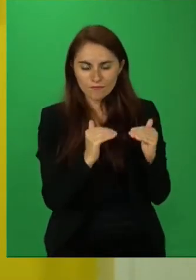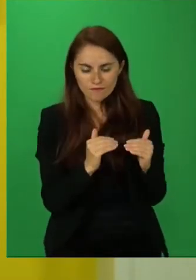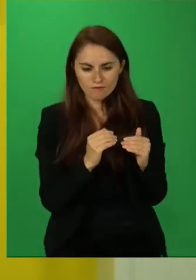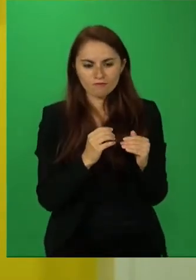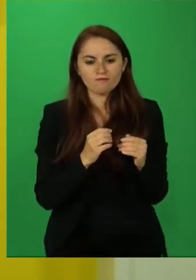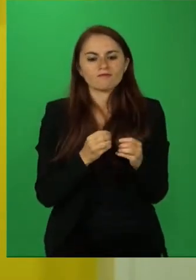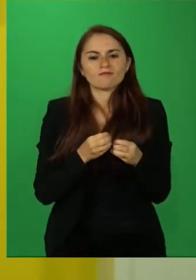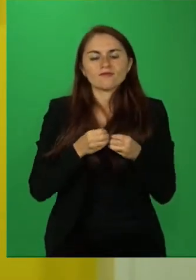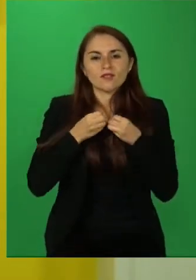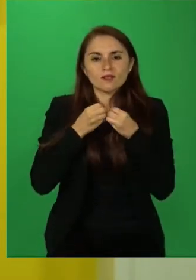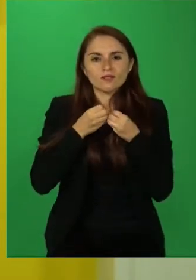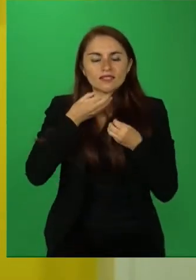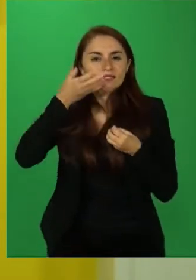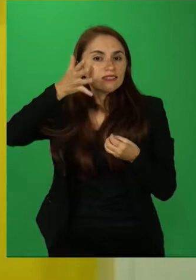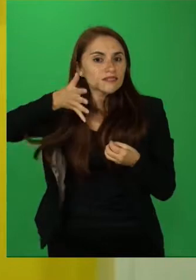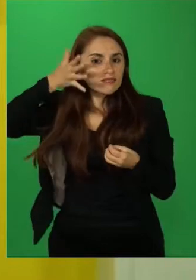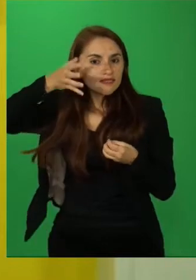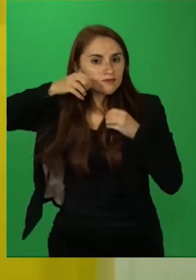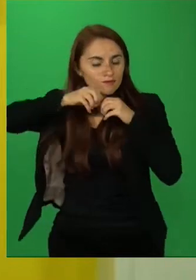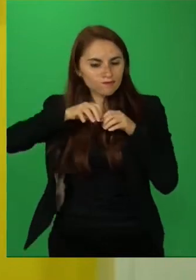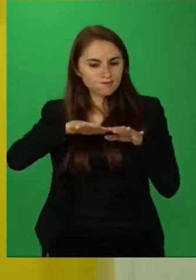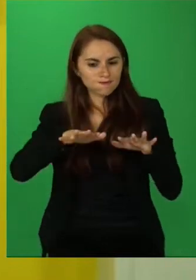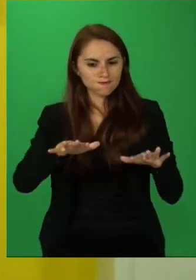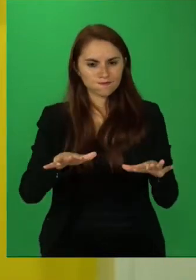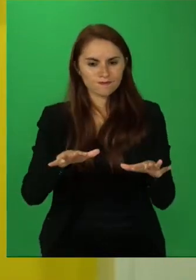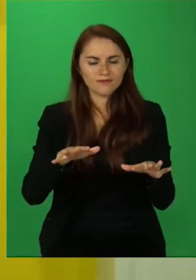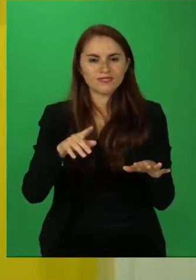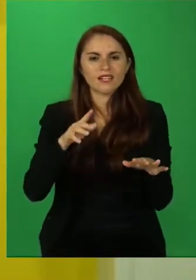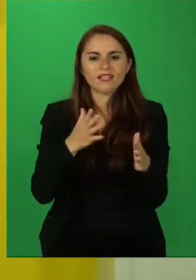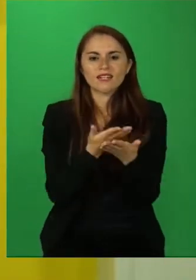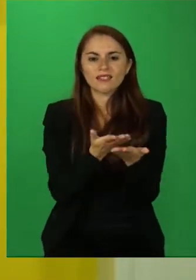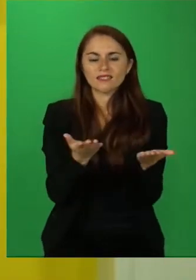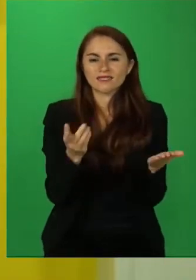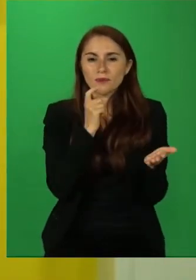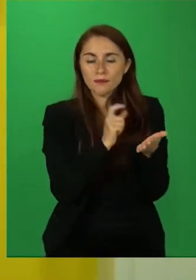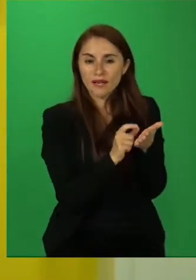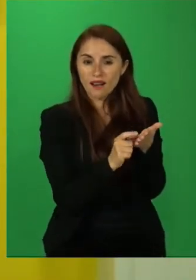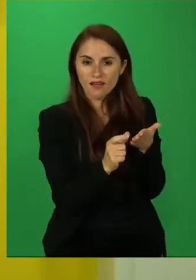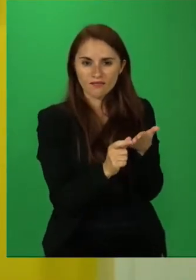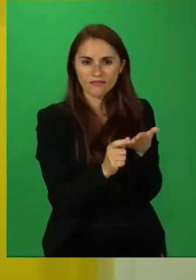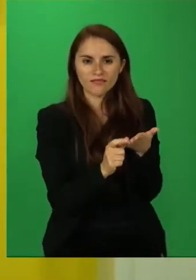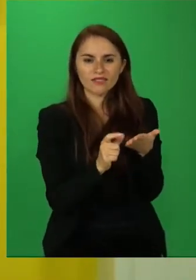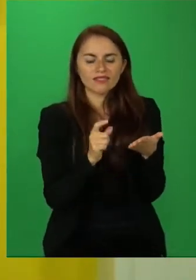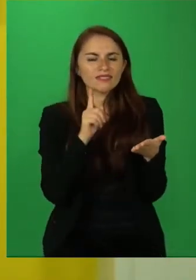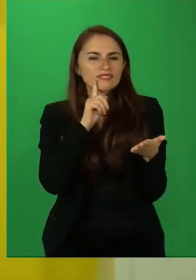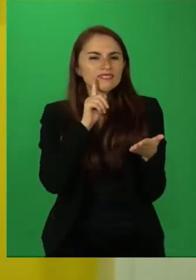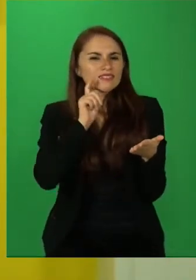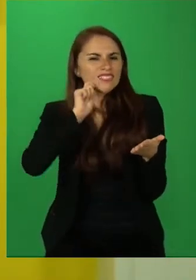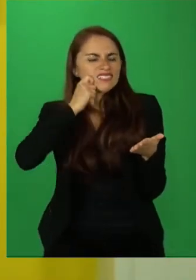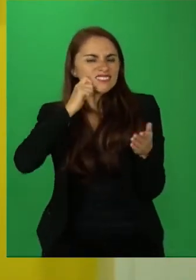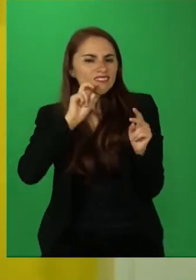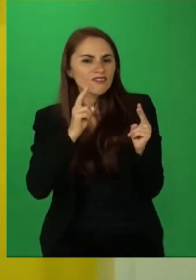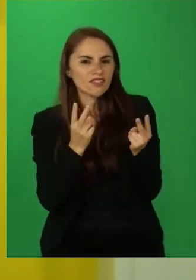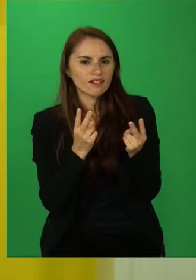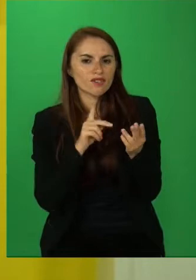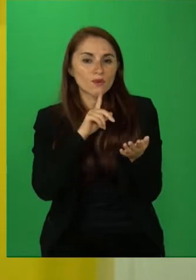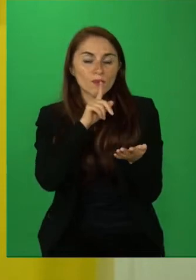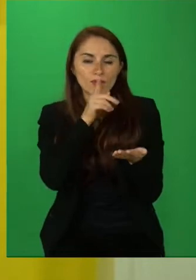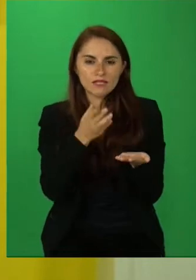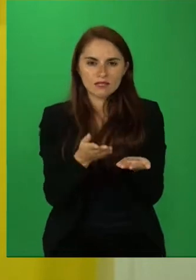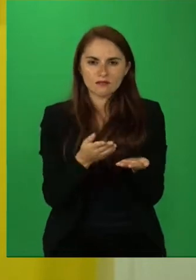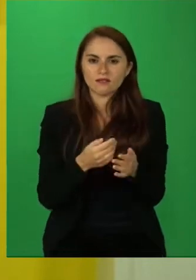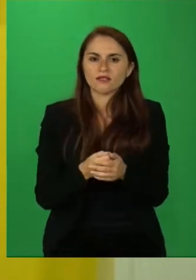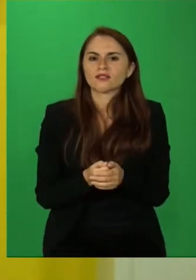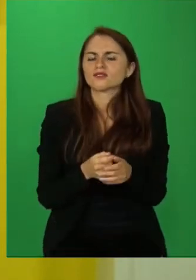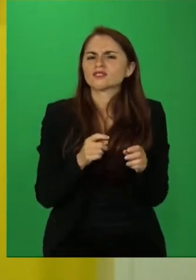transmite en su mensaje. Eso lo tienes que tener muy claro. Entonces, ¿qué elementos te van a ayudar